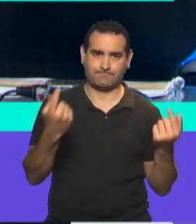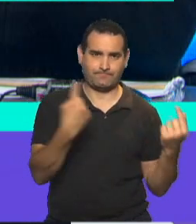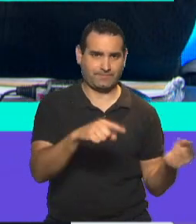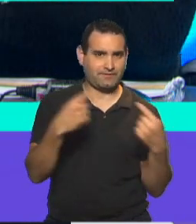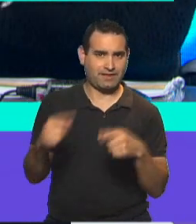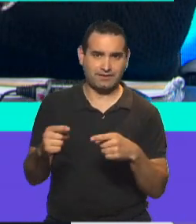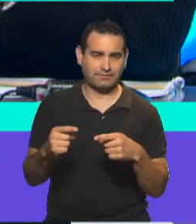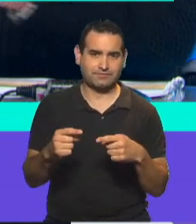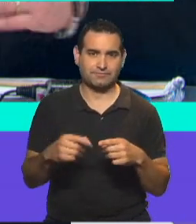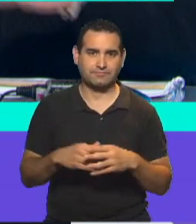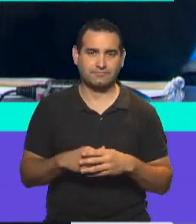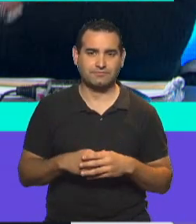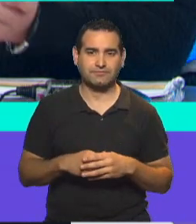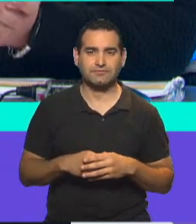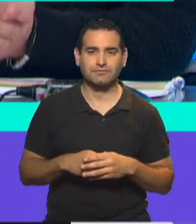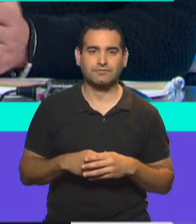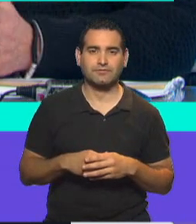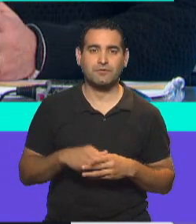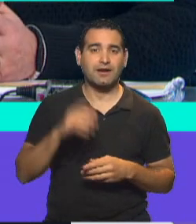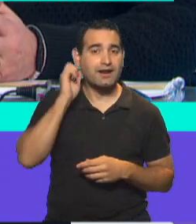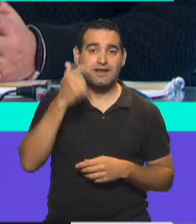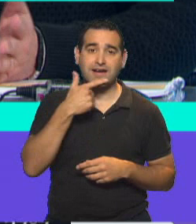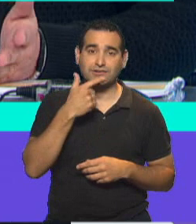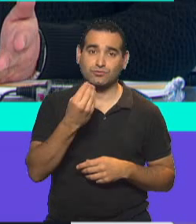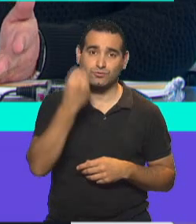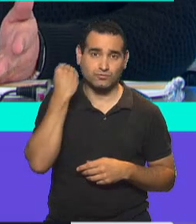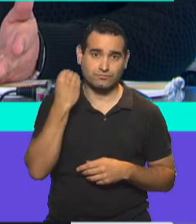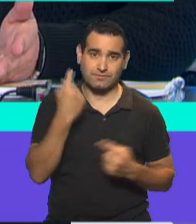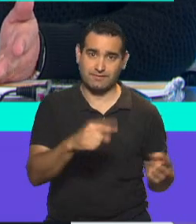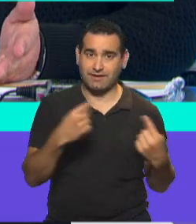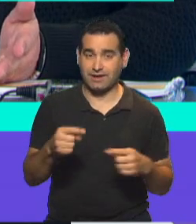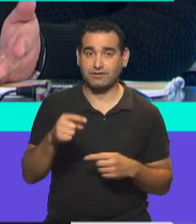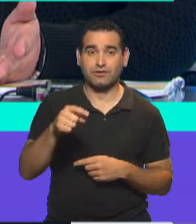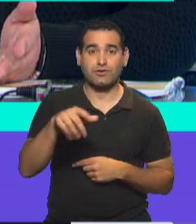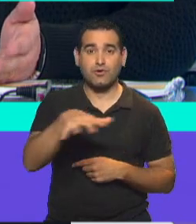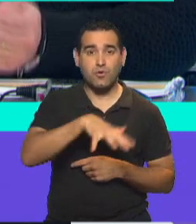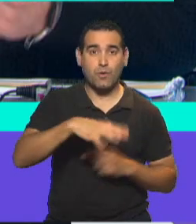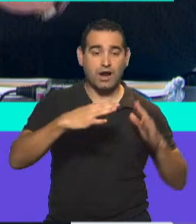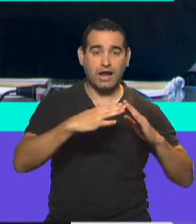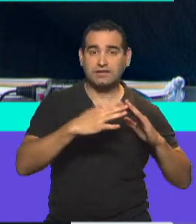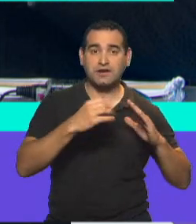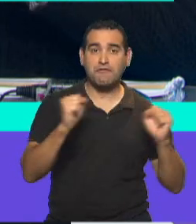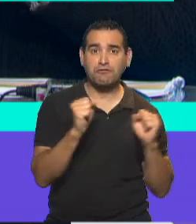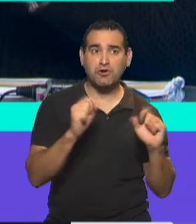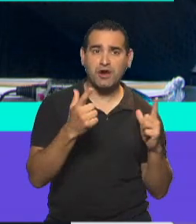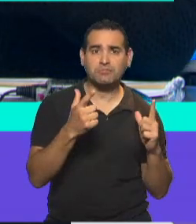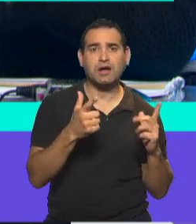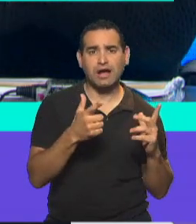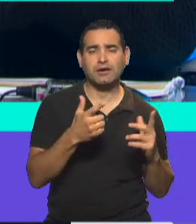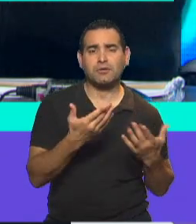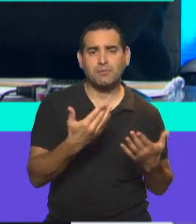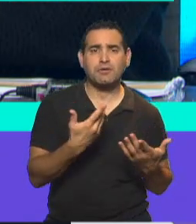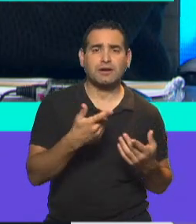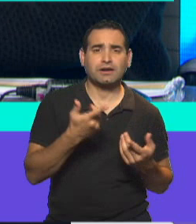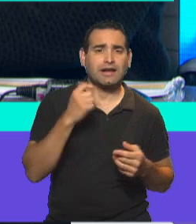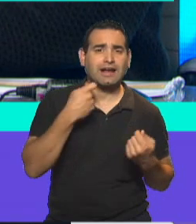una vivienda similar y para un consumo similar, bueno, los que están en una zona no fría tienen mayor ingreso disponible porque